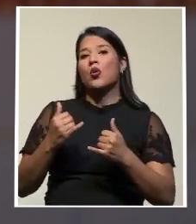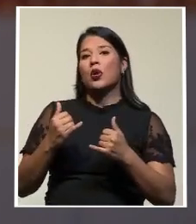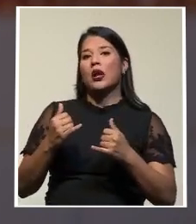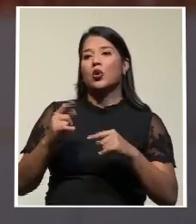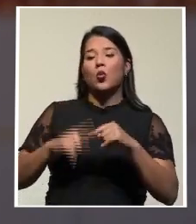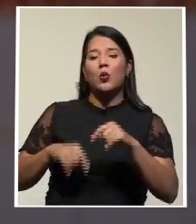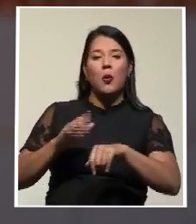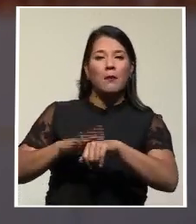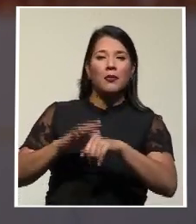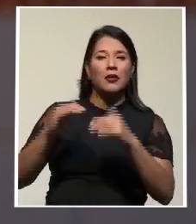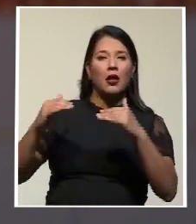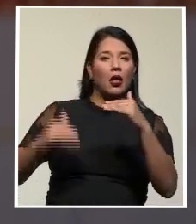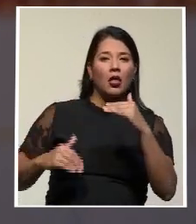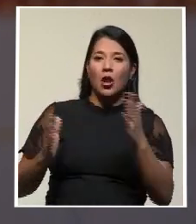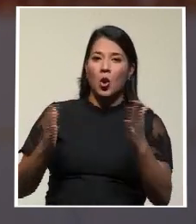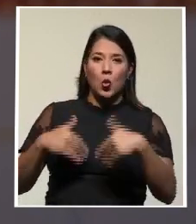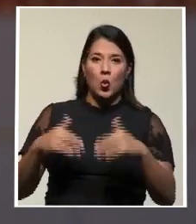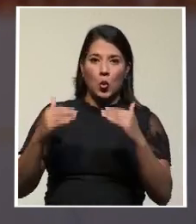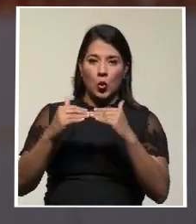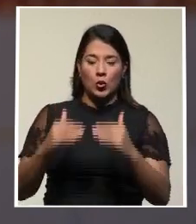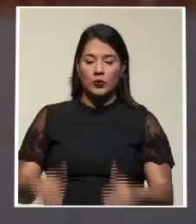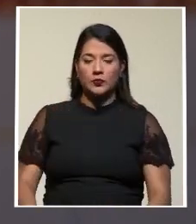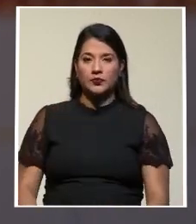e injusta.